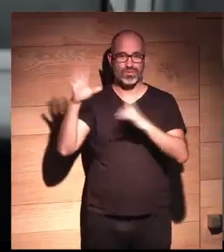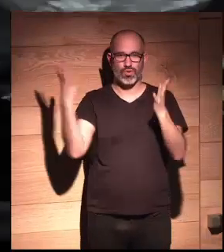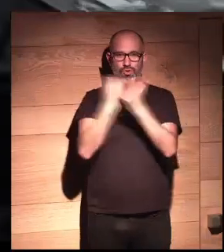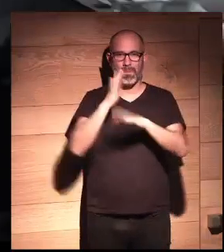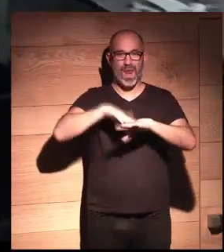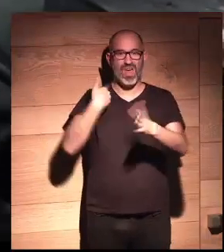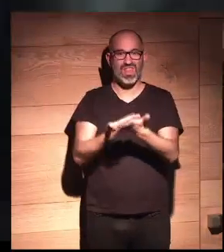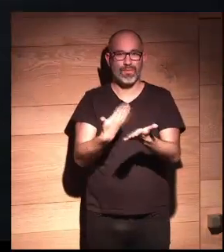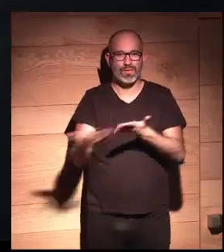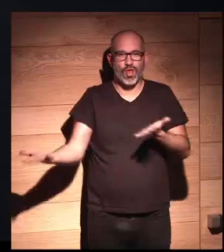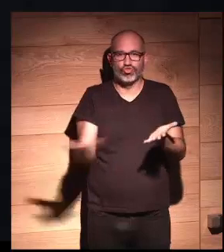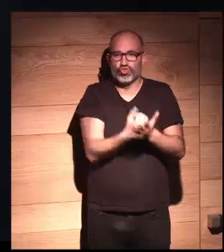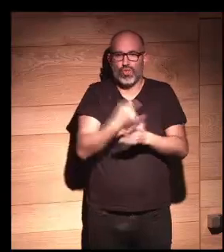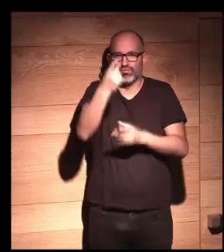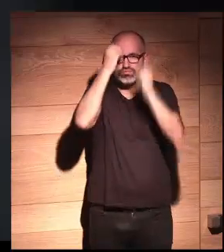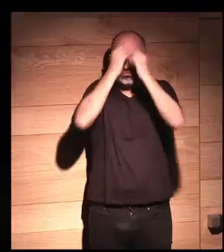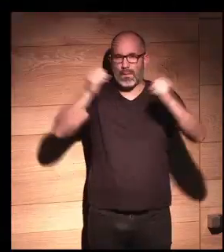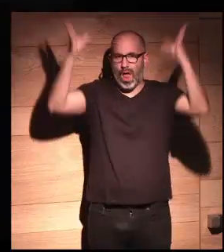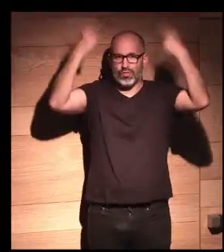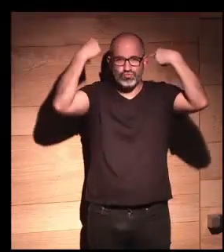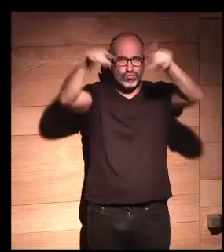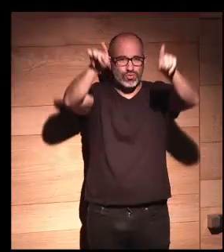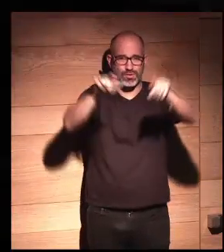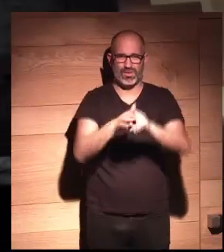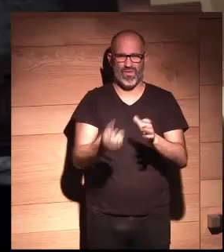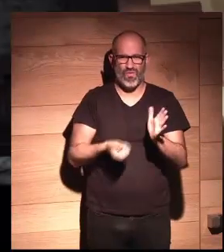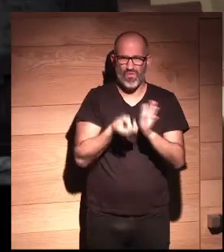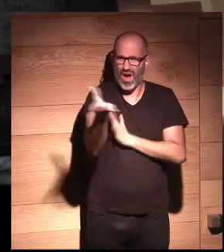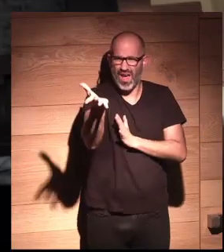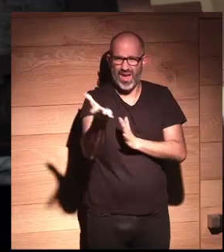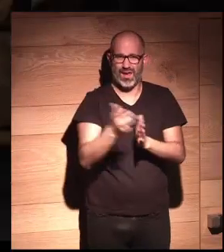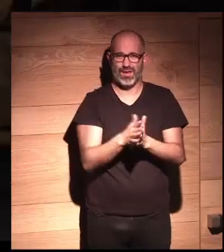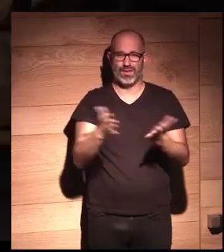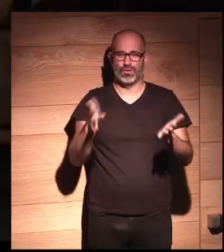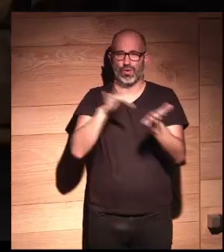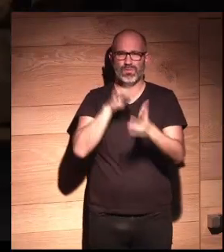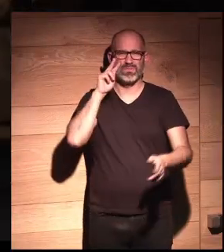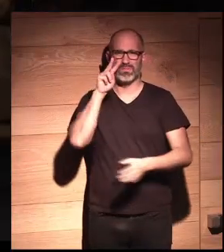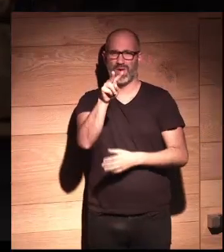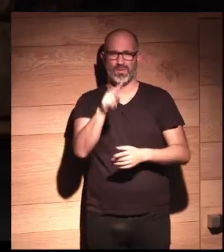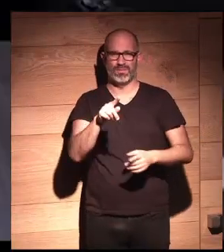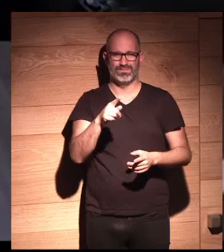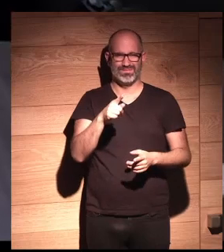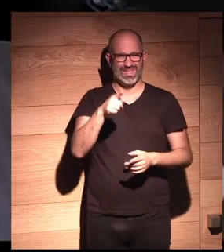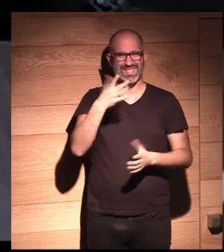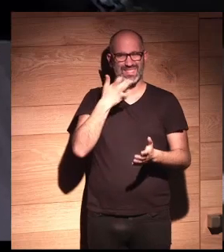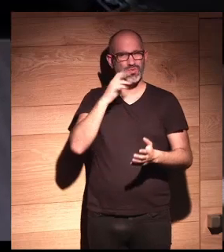eran para demostrarle que todo era fruto de su imaginación. ¡Fuera de aquí! Cuando lo vea, me creerá.